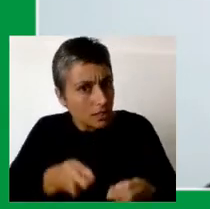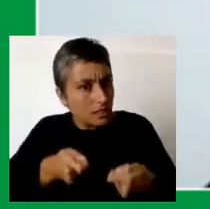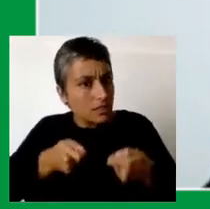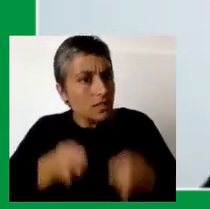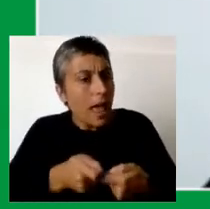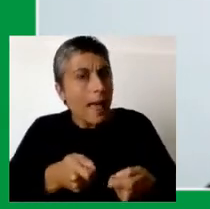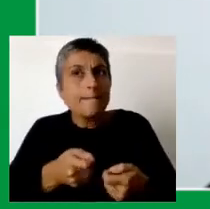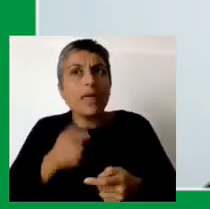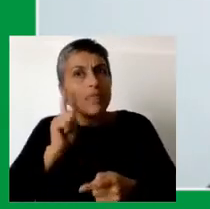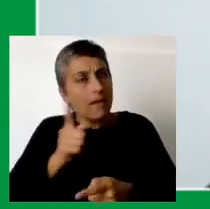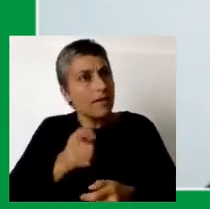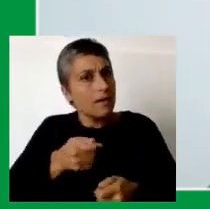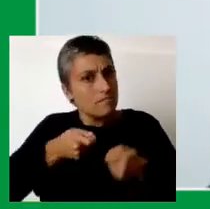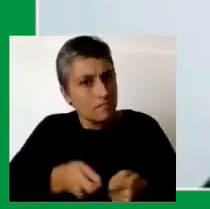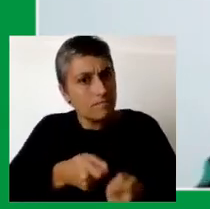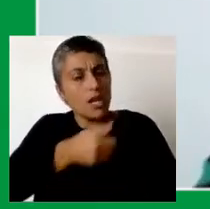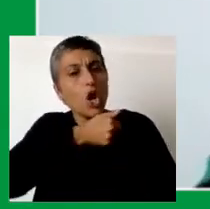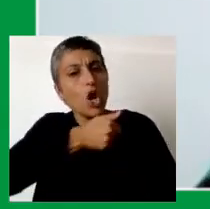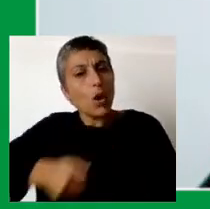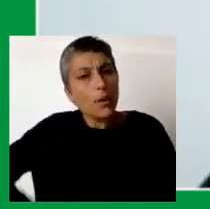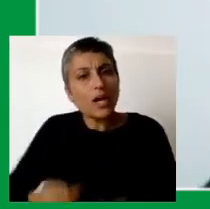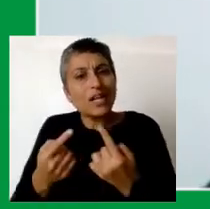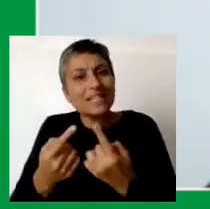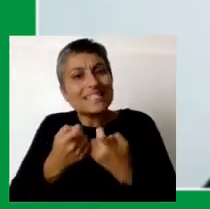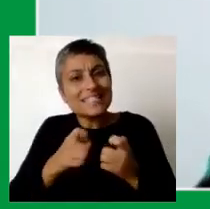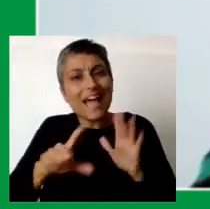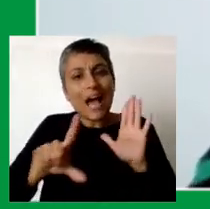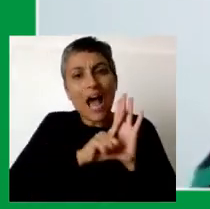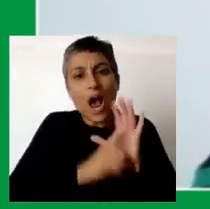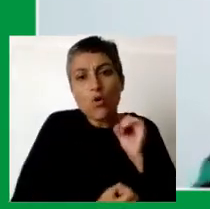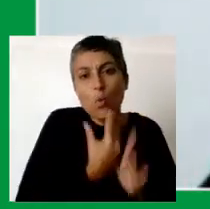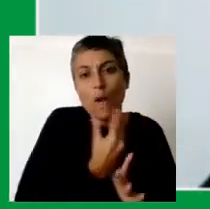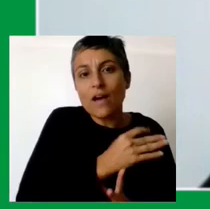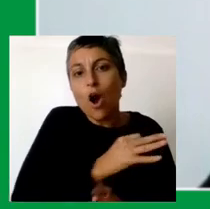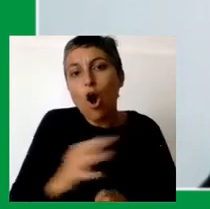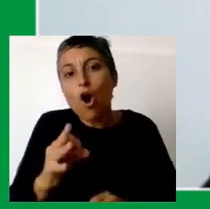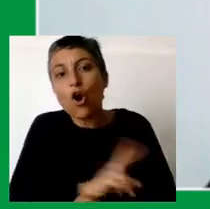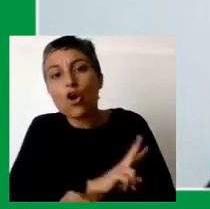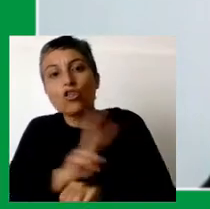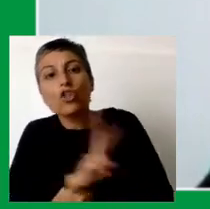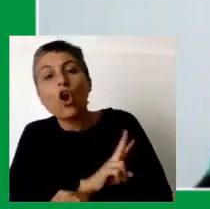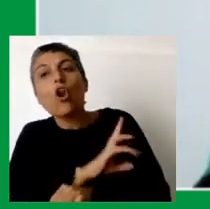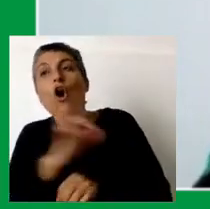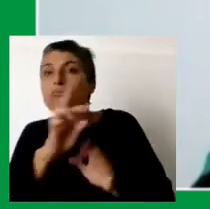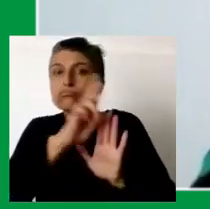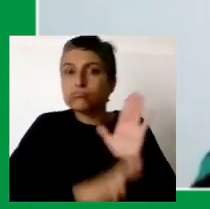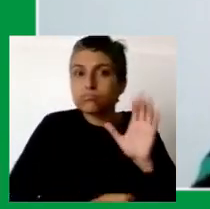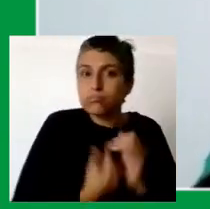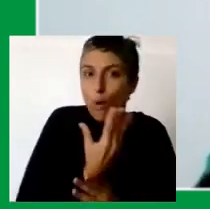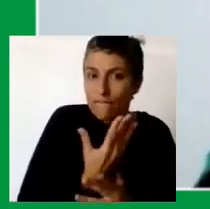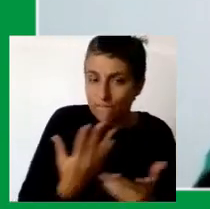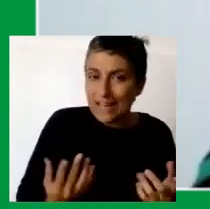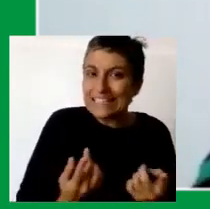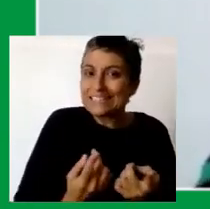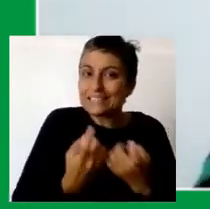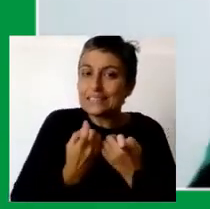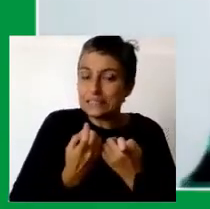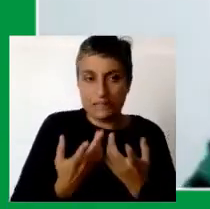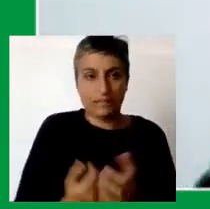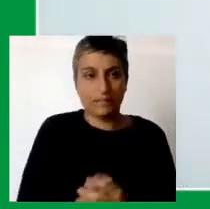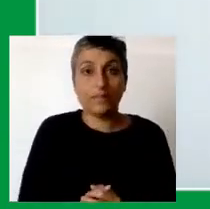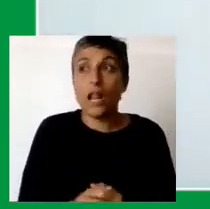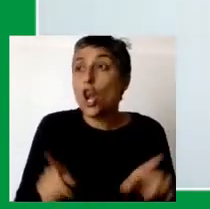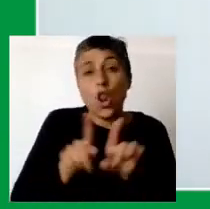hay que presionar a los gobiernos para que legislen, para que regulen, para que justamente también sean, como se hizo